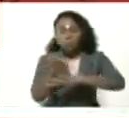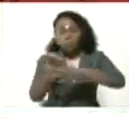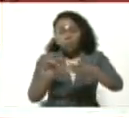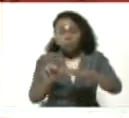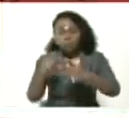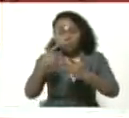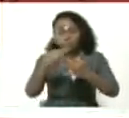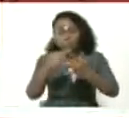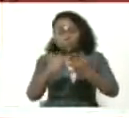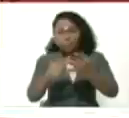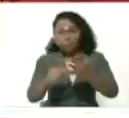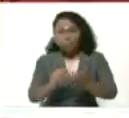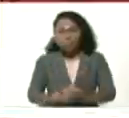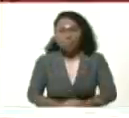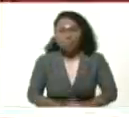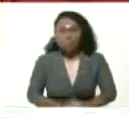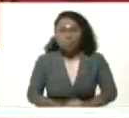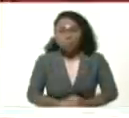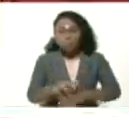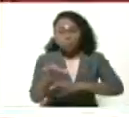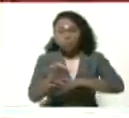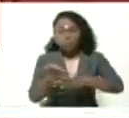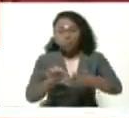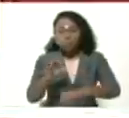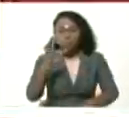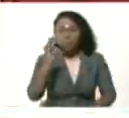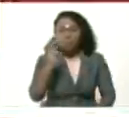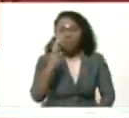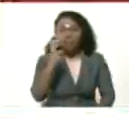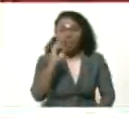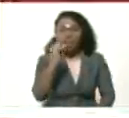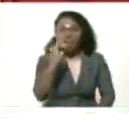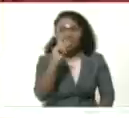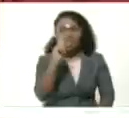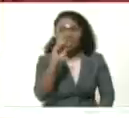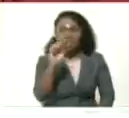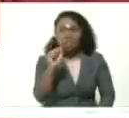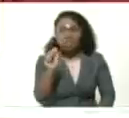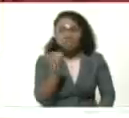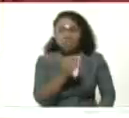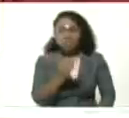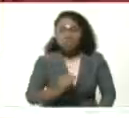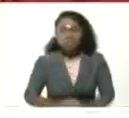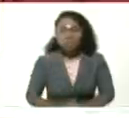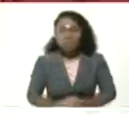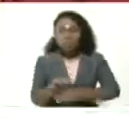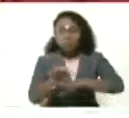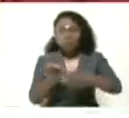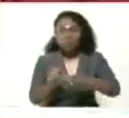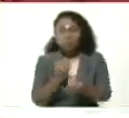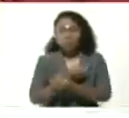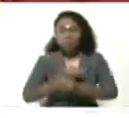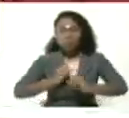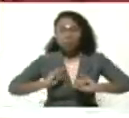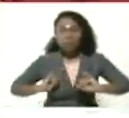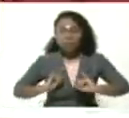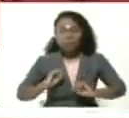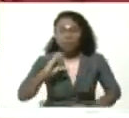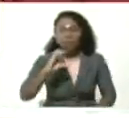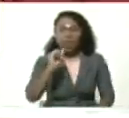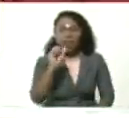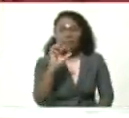Nedimar Marcano. Municipio Freites, Dalinda Materán. Municipio Independencia, Carlos